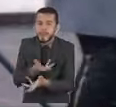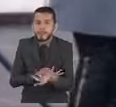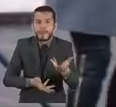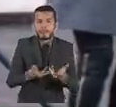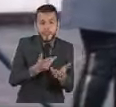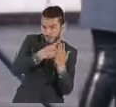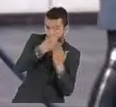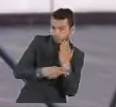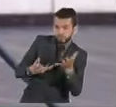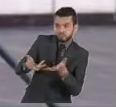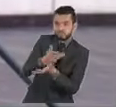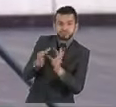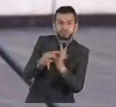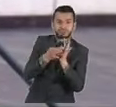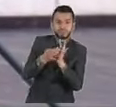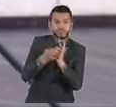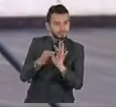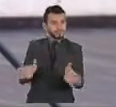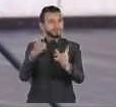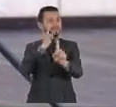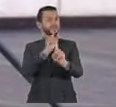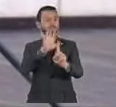proyectos y, por lo tanto, de la ciudad que queremos tener.